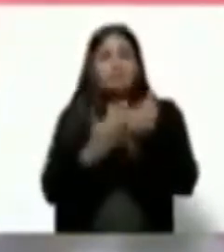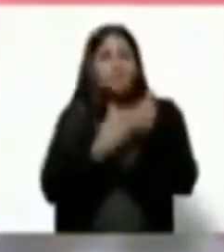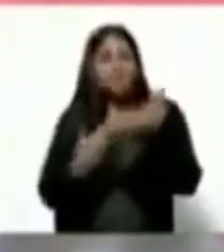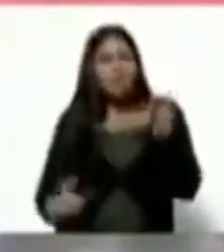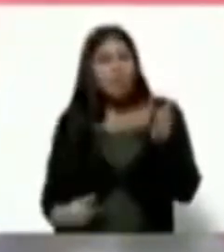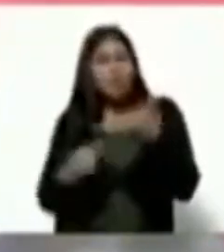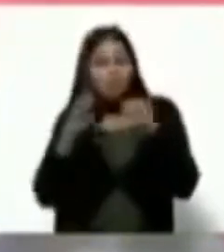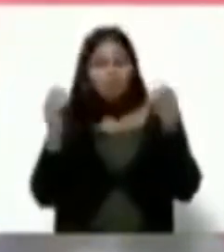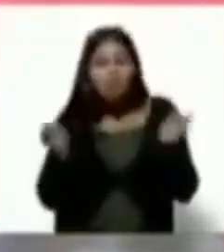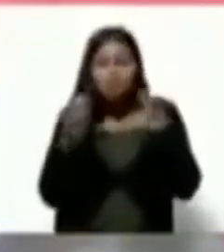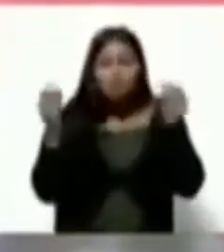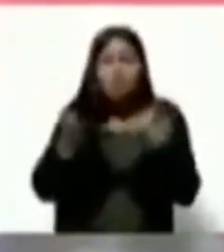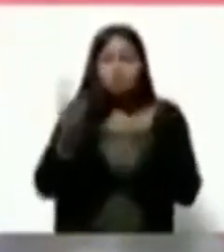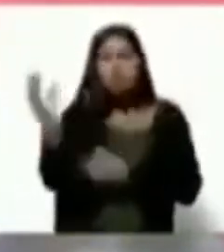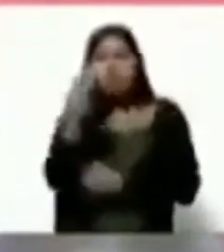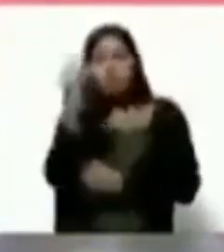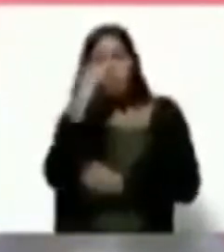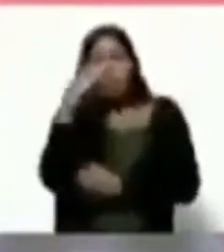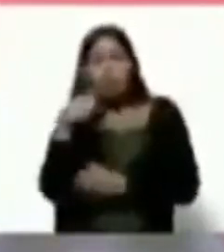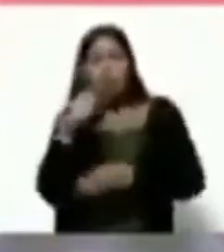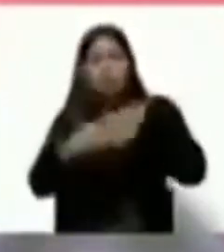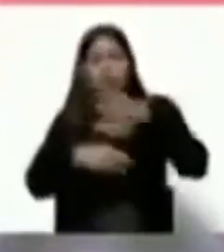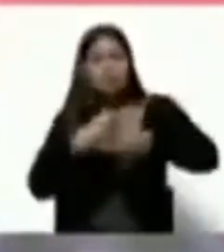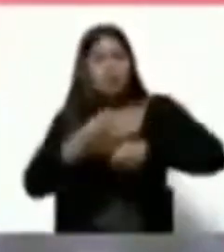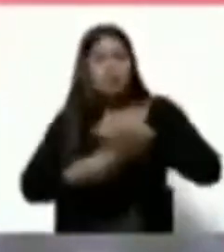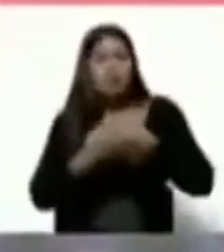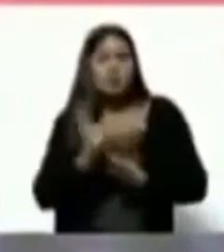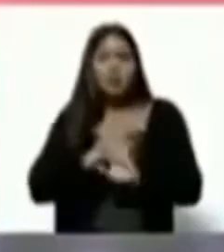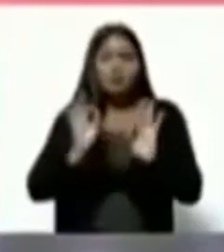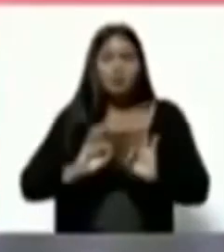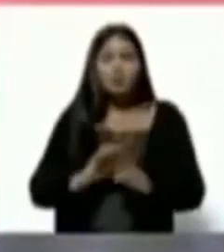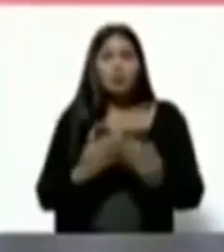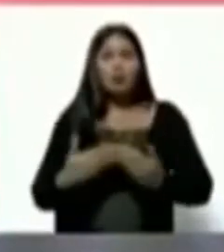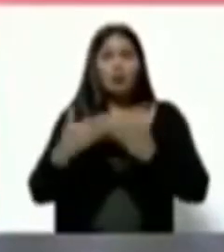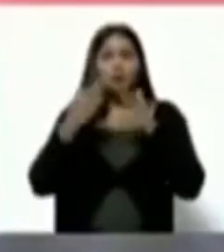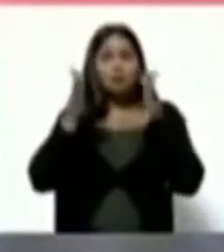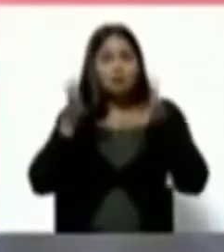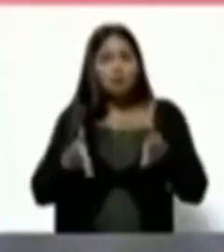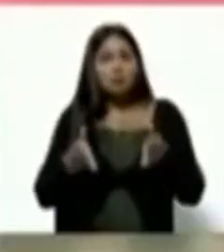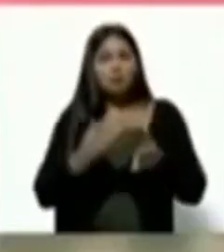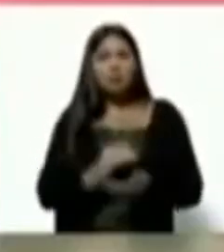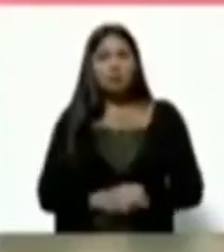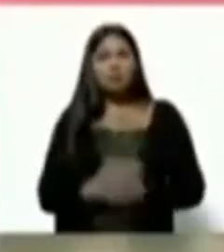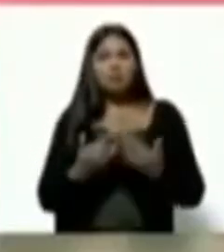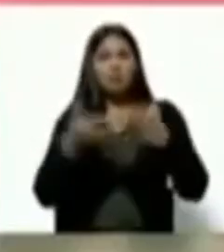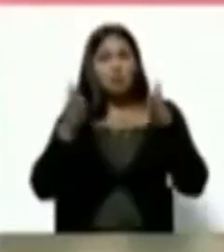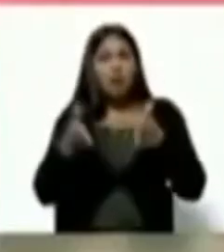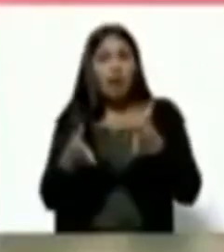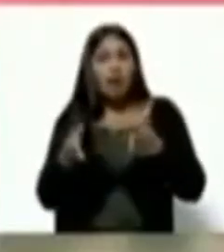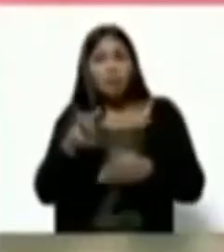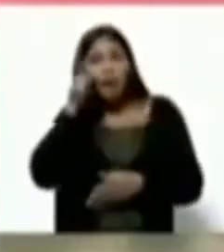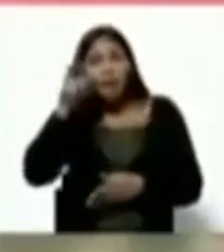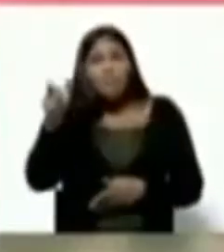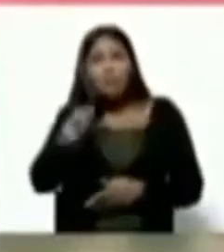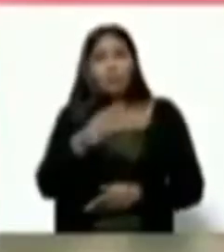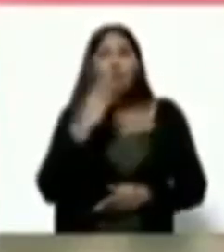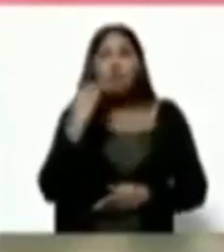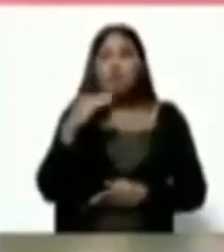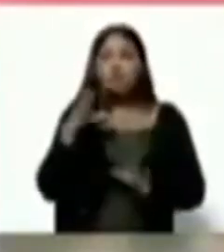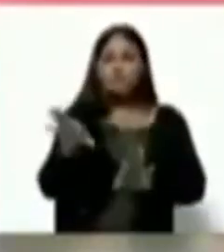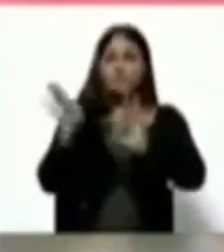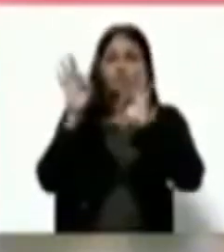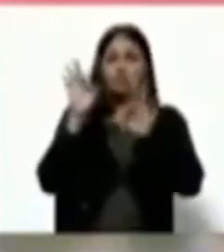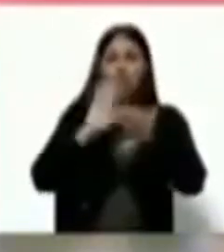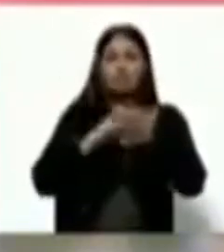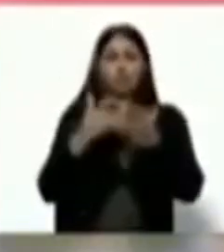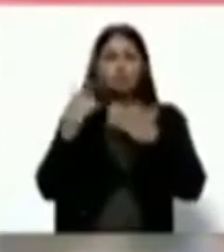un despertar de los colombianos que produjeron estudiantes y la gente del pueblo, jóvenes en particular,